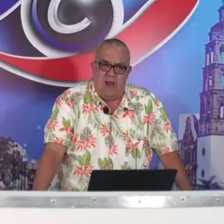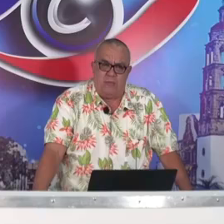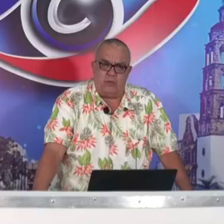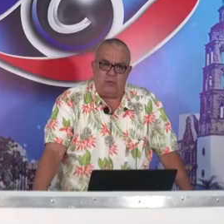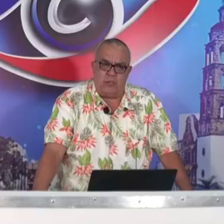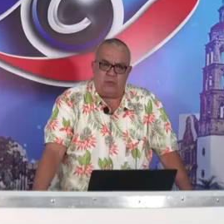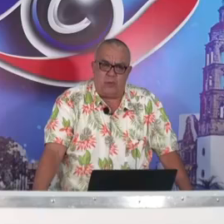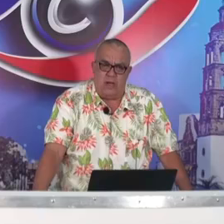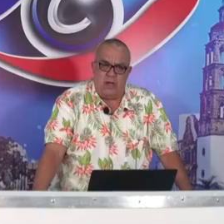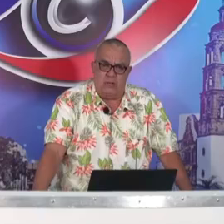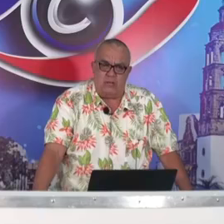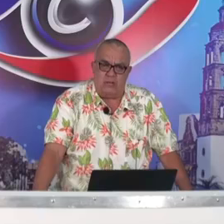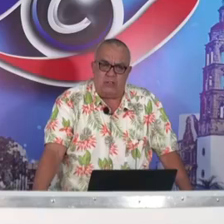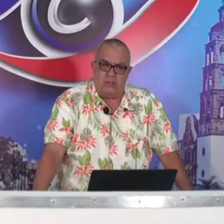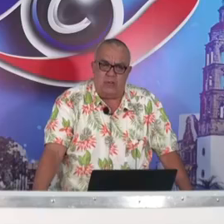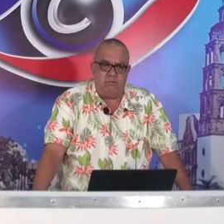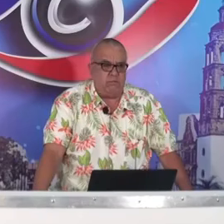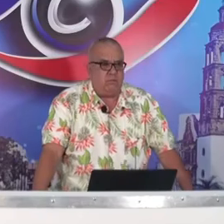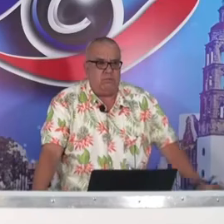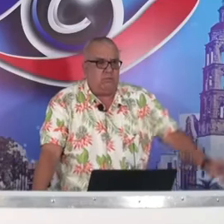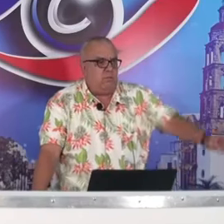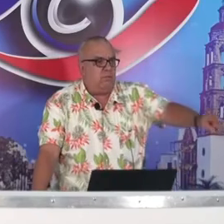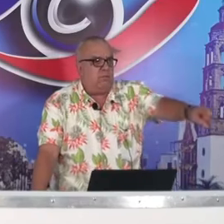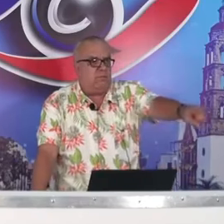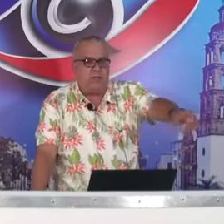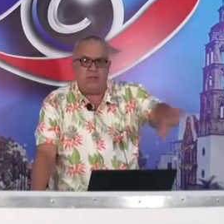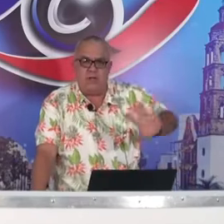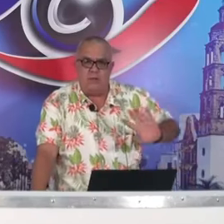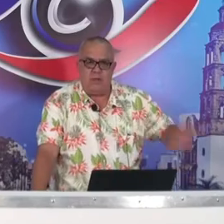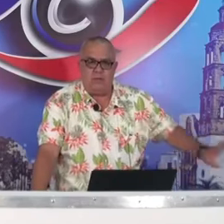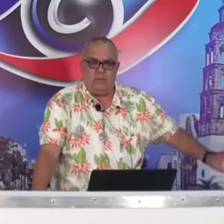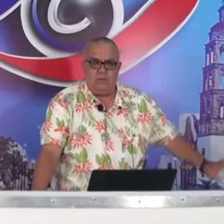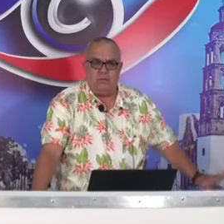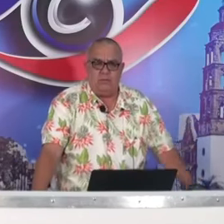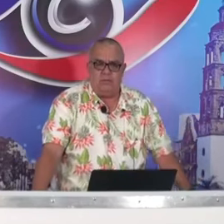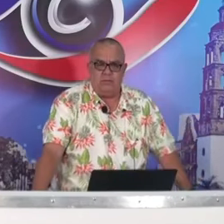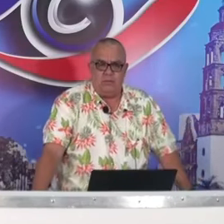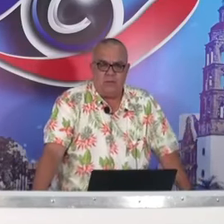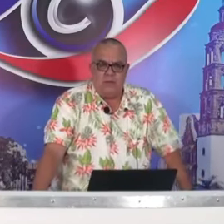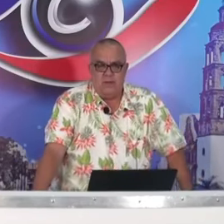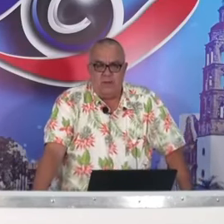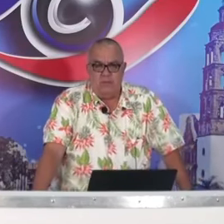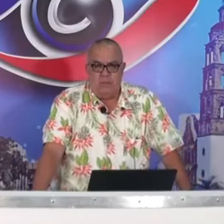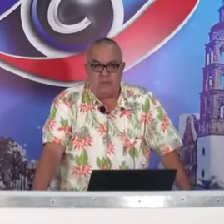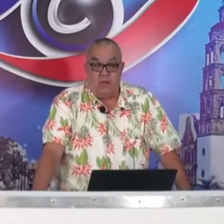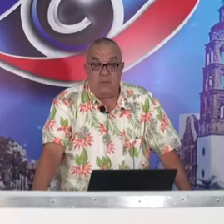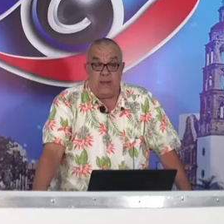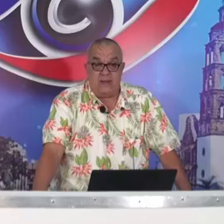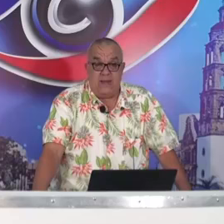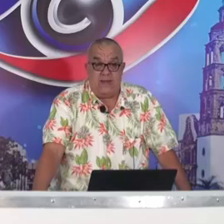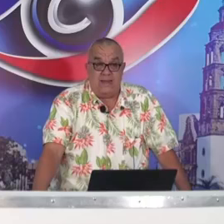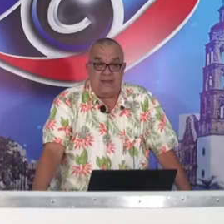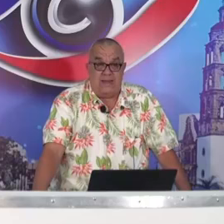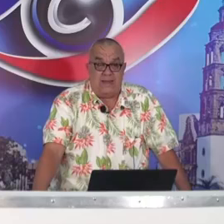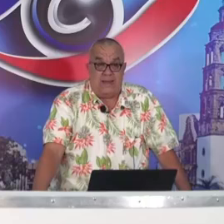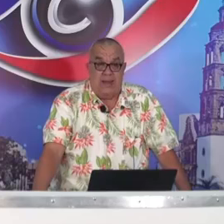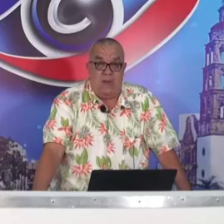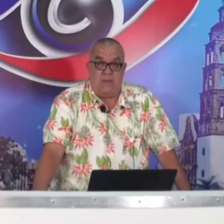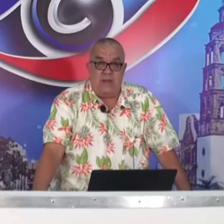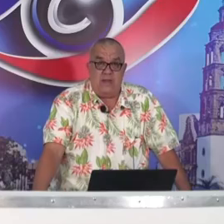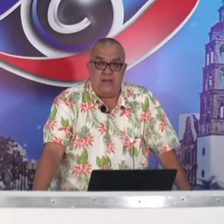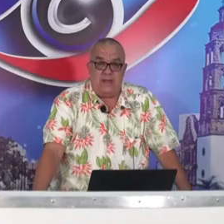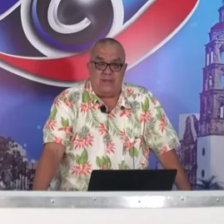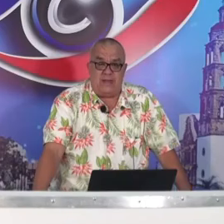a abuso sexual. Abuso sexual puede salir hoy mismo. Pero todavía falta que